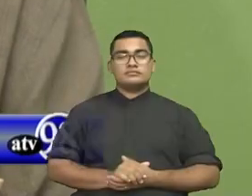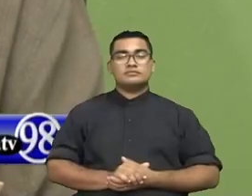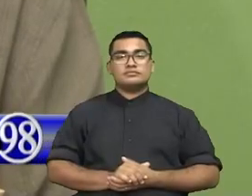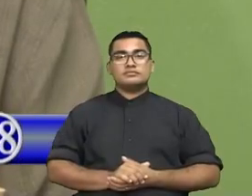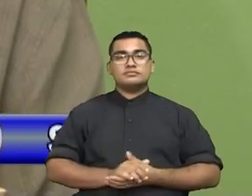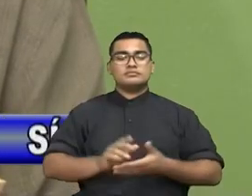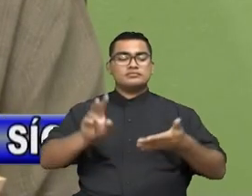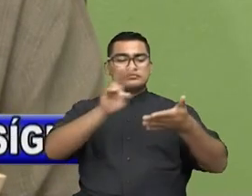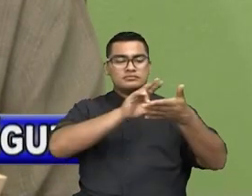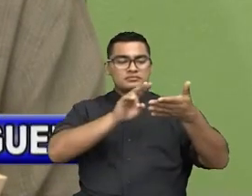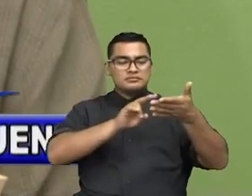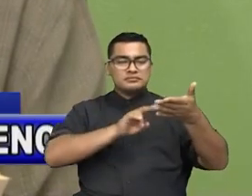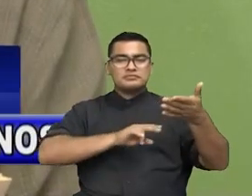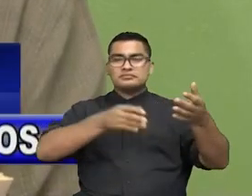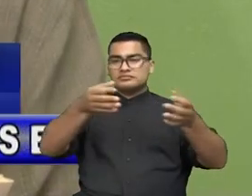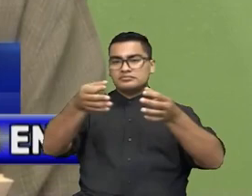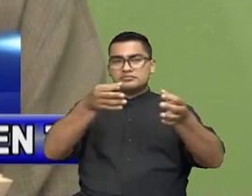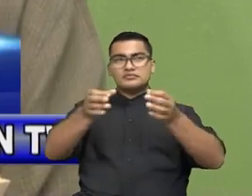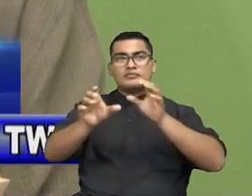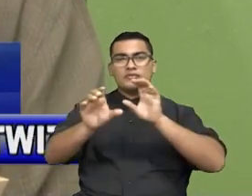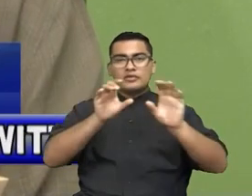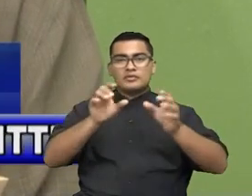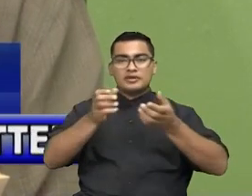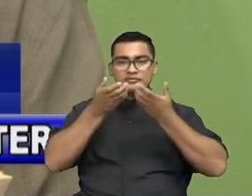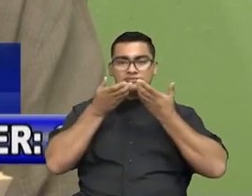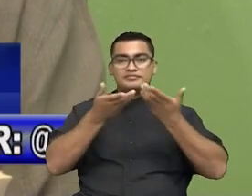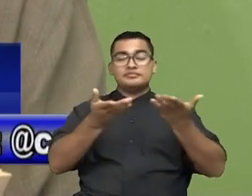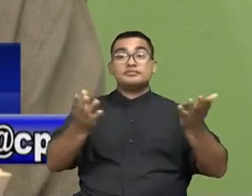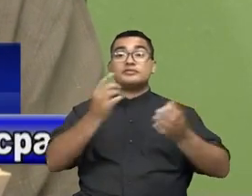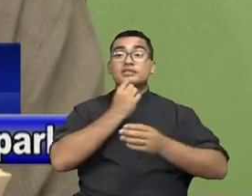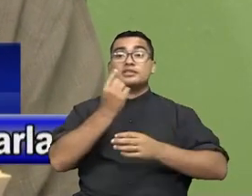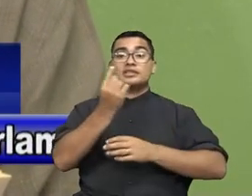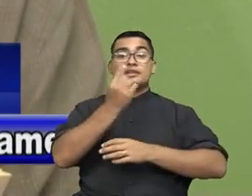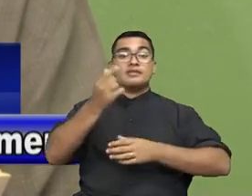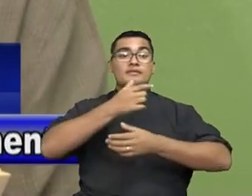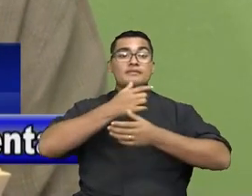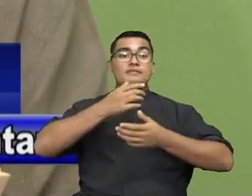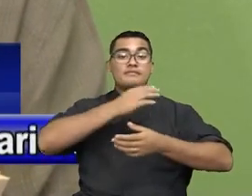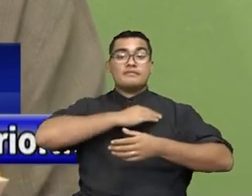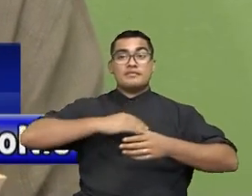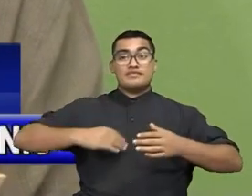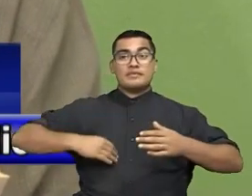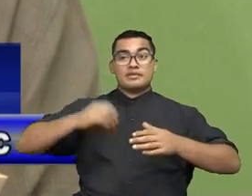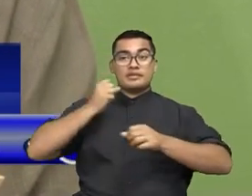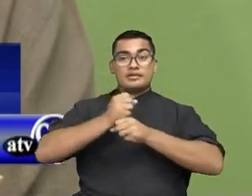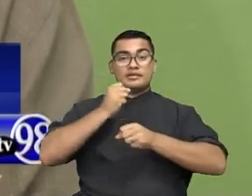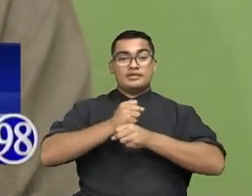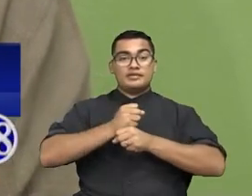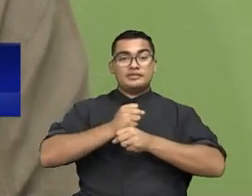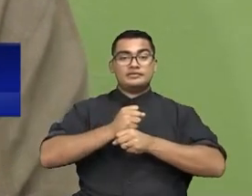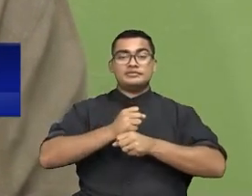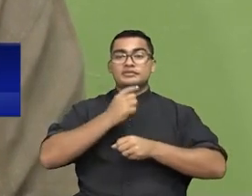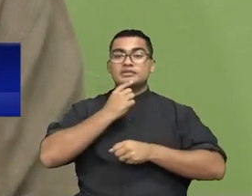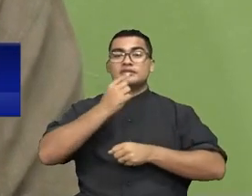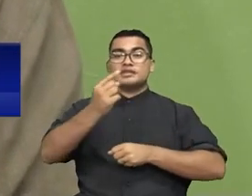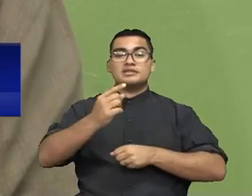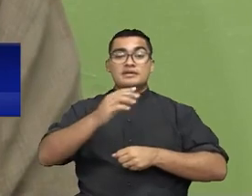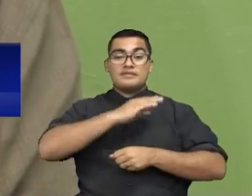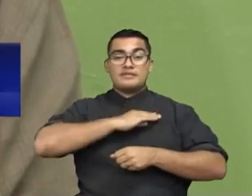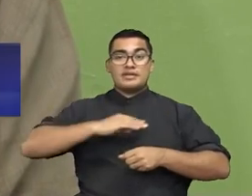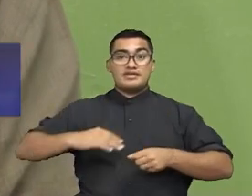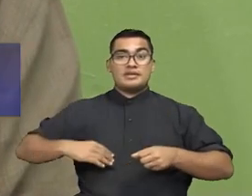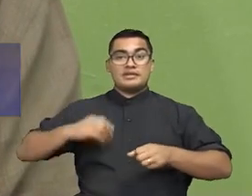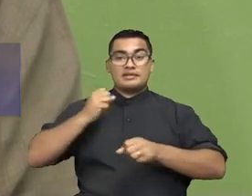Vamos a darle lectura al siguiente comunicado de la ministra del Trabajo. Comunicado. La ministra del Trabajo, en uso de